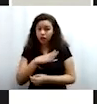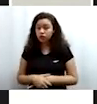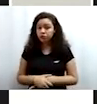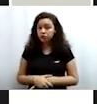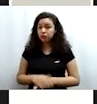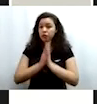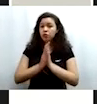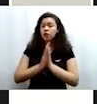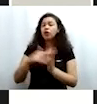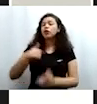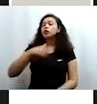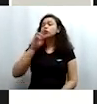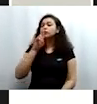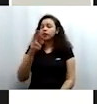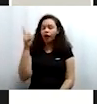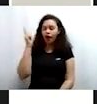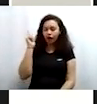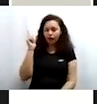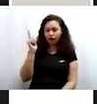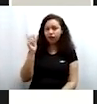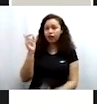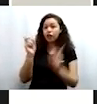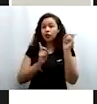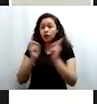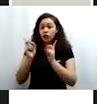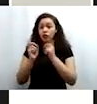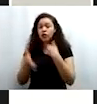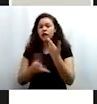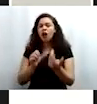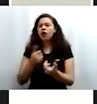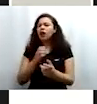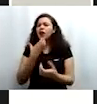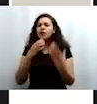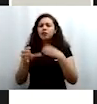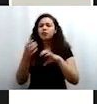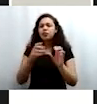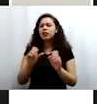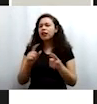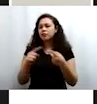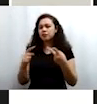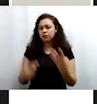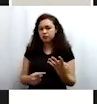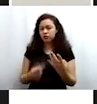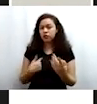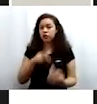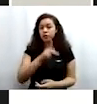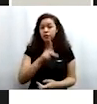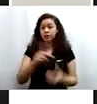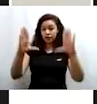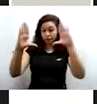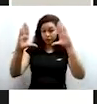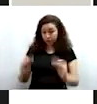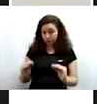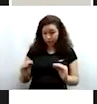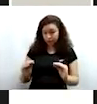por favor, en espera de podérselas responder, dudas, aportaciones, etcétera. salgo de la presentación, si me avisan, por